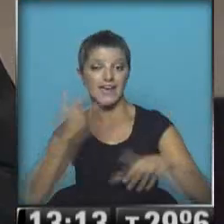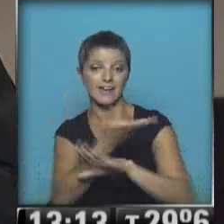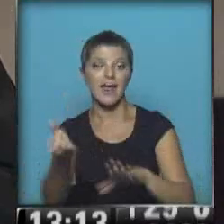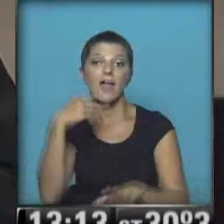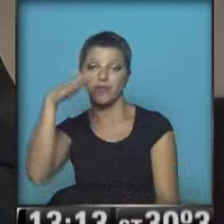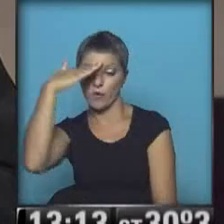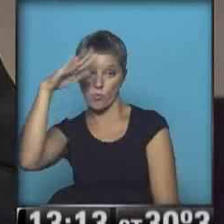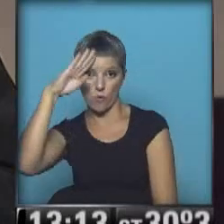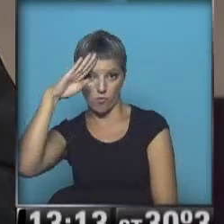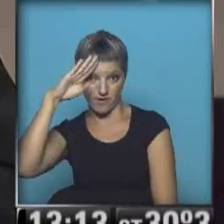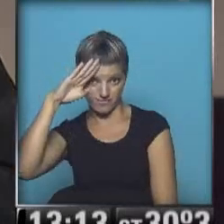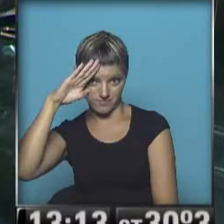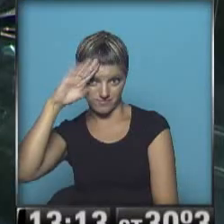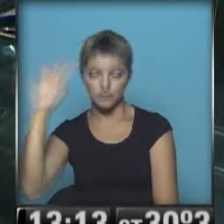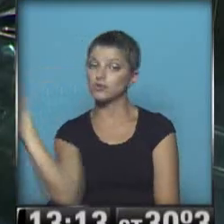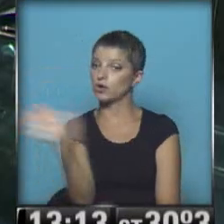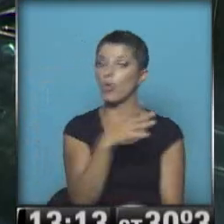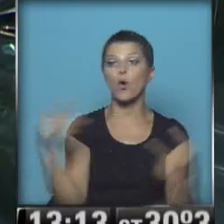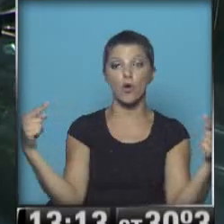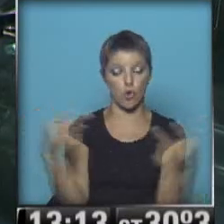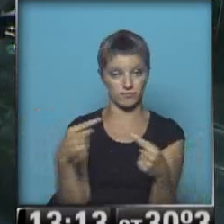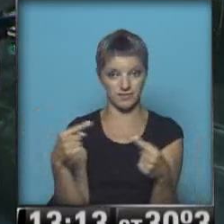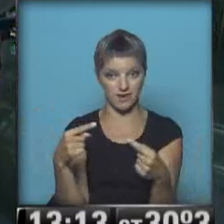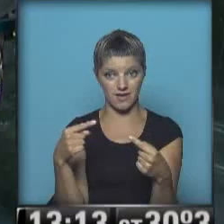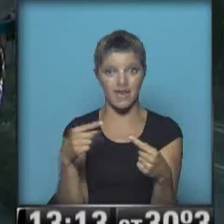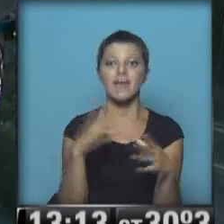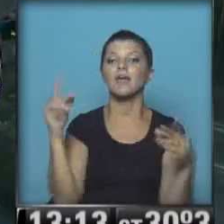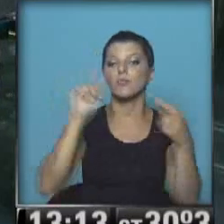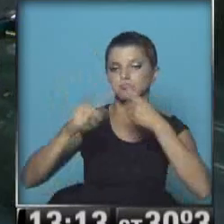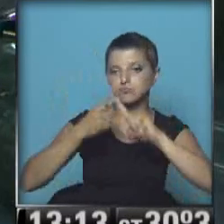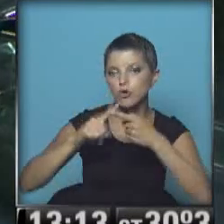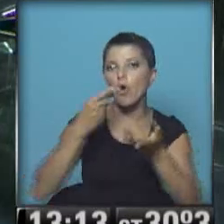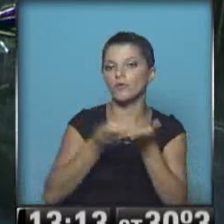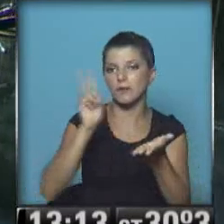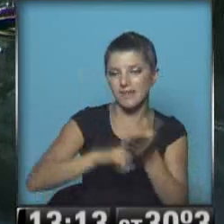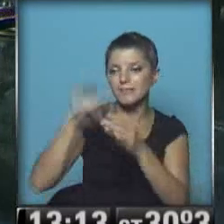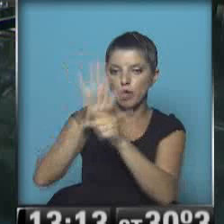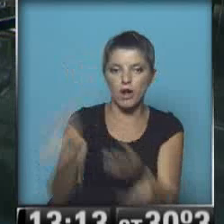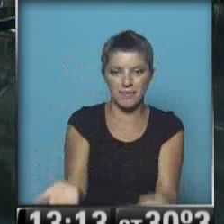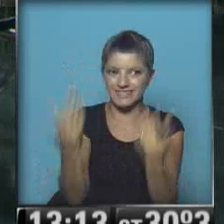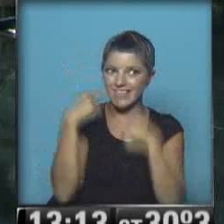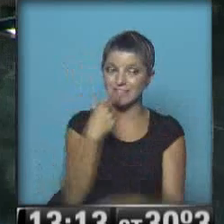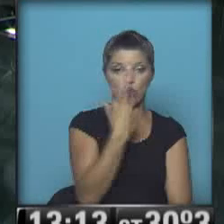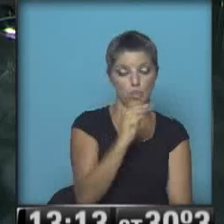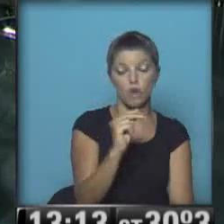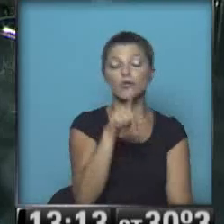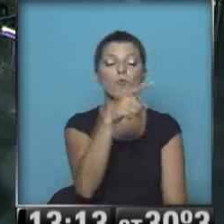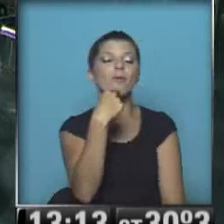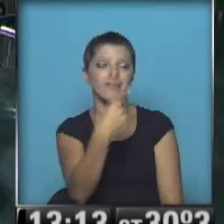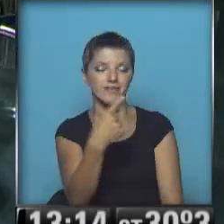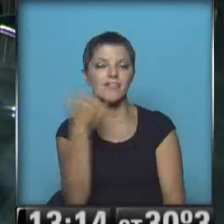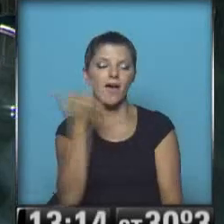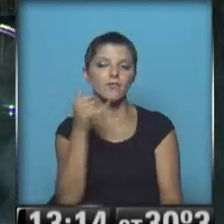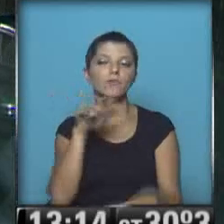cubano totalmente Opuestos a la la aproximación al fin del bloqueo etcétera Así que había como vos una puesta en